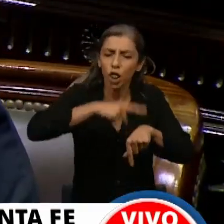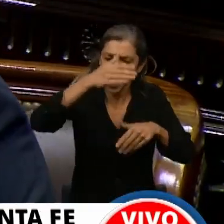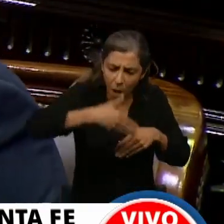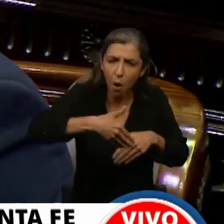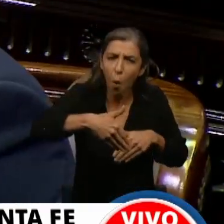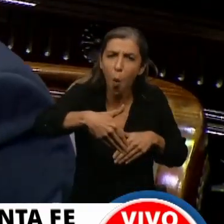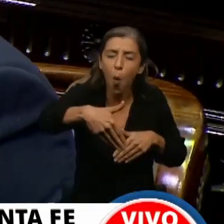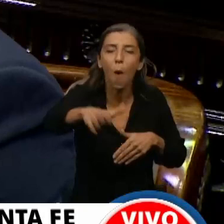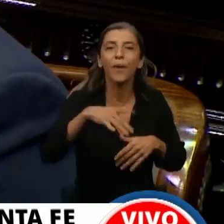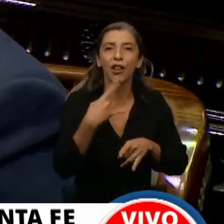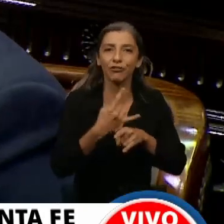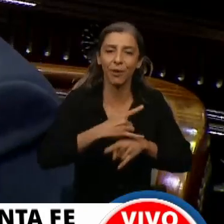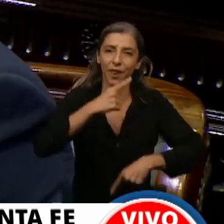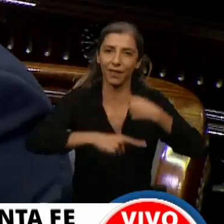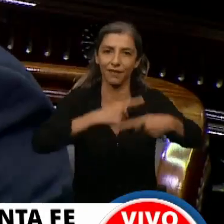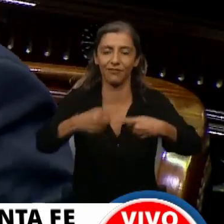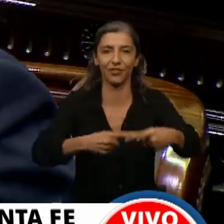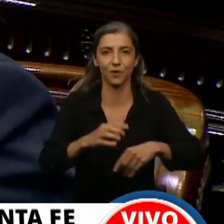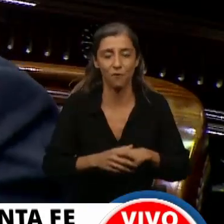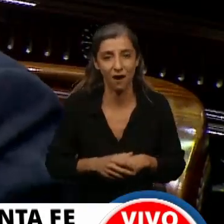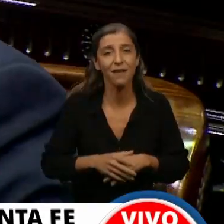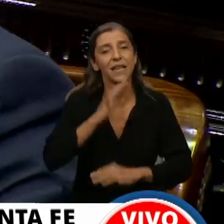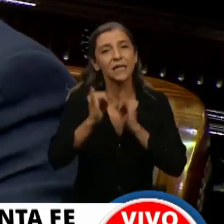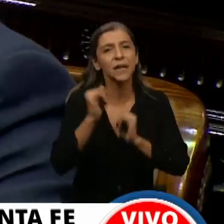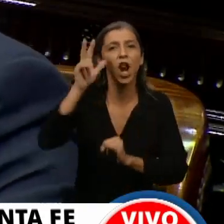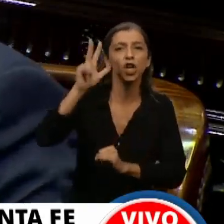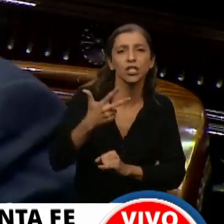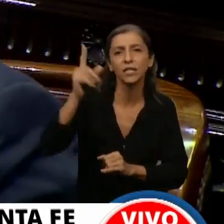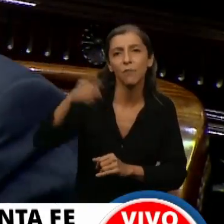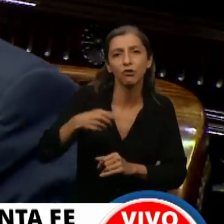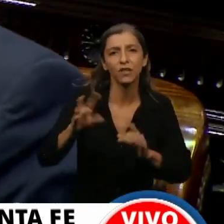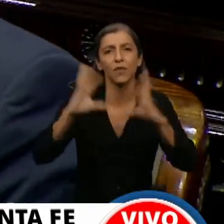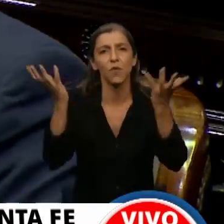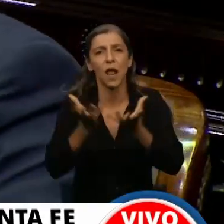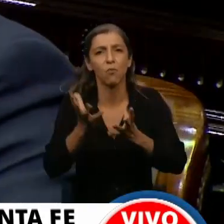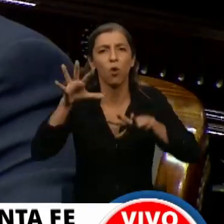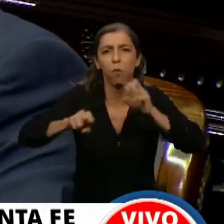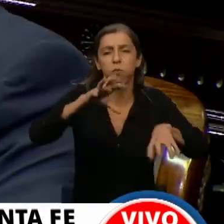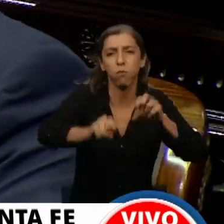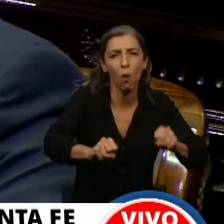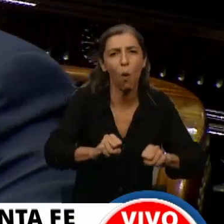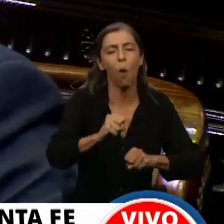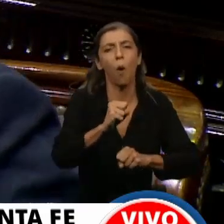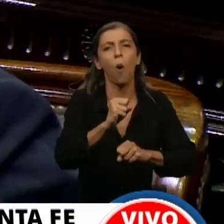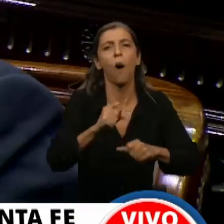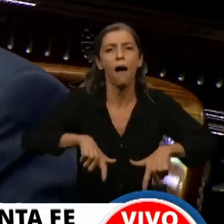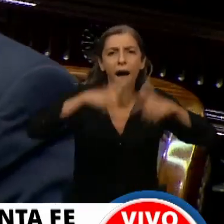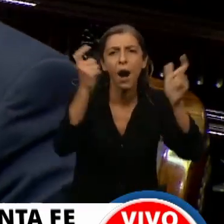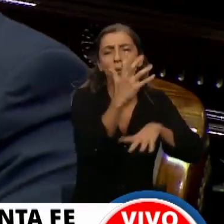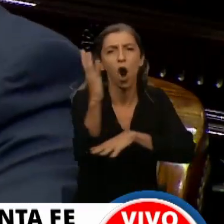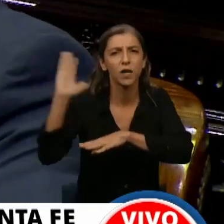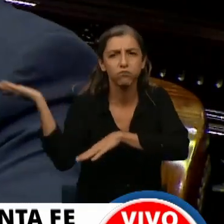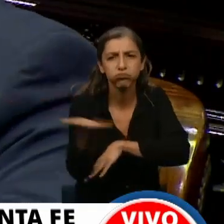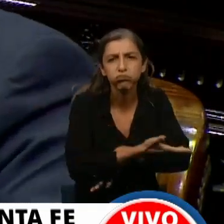plazo. Él habla del 83% del planeta ocupado, de la crisis de la deforestación, de la crisis de la pérdida